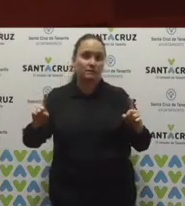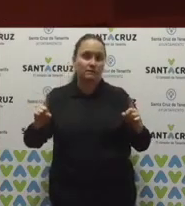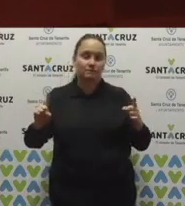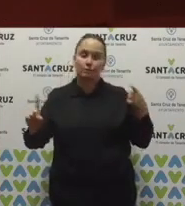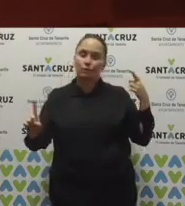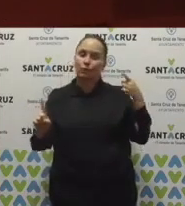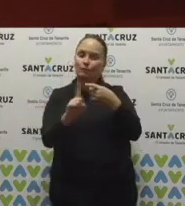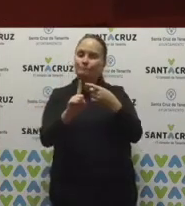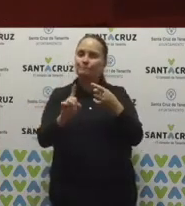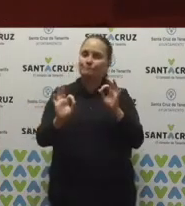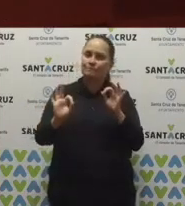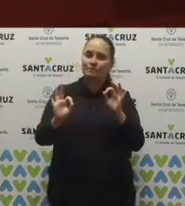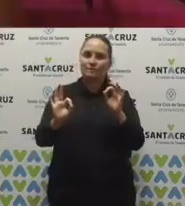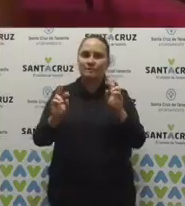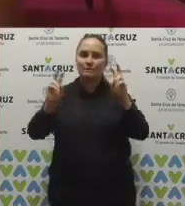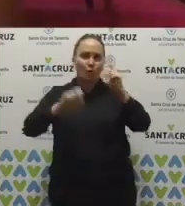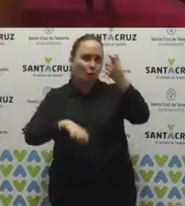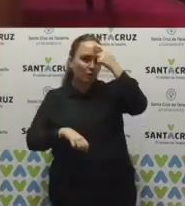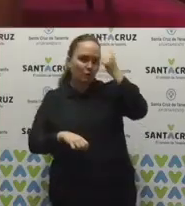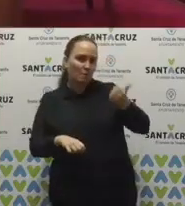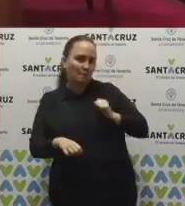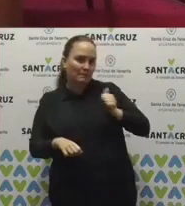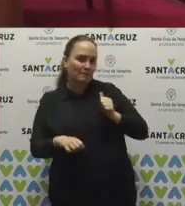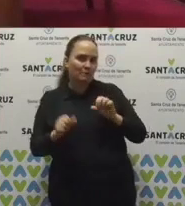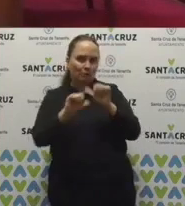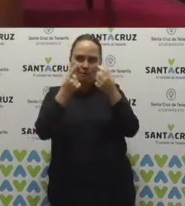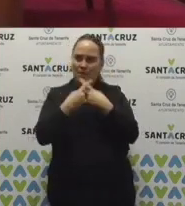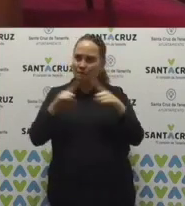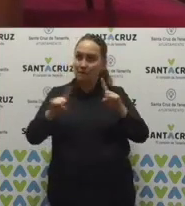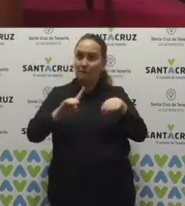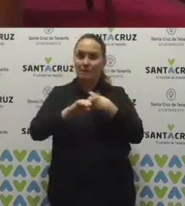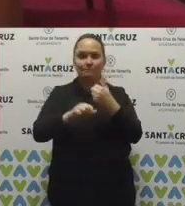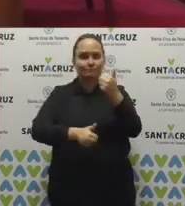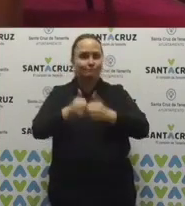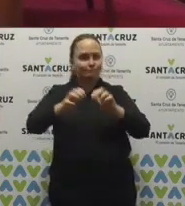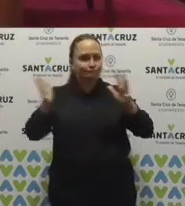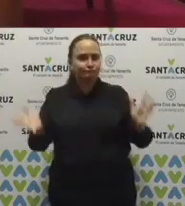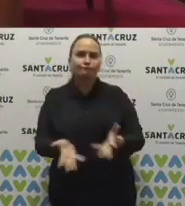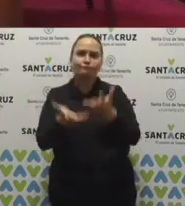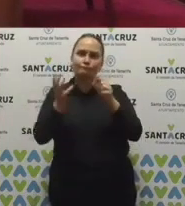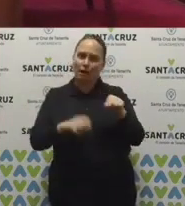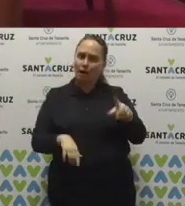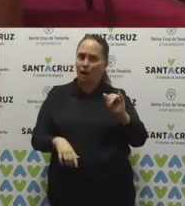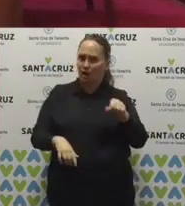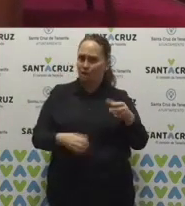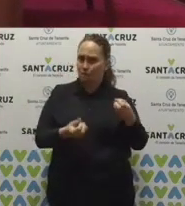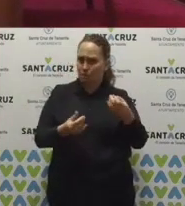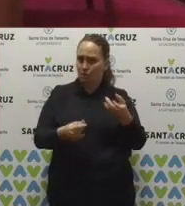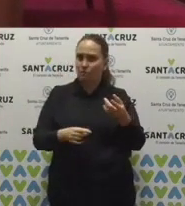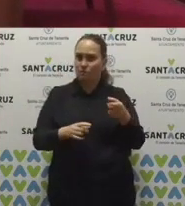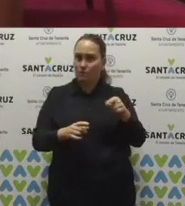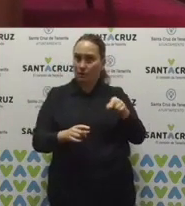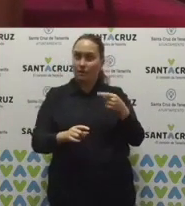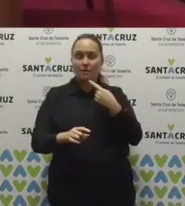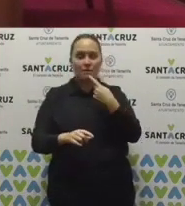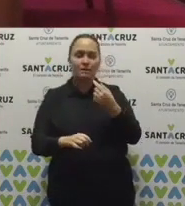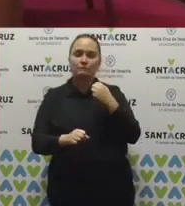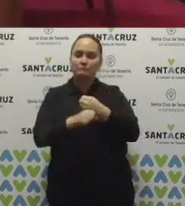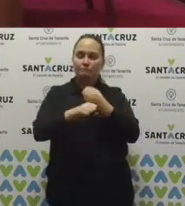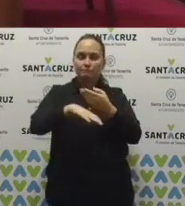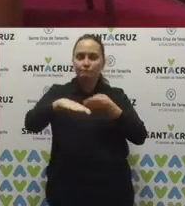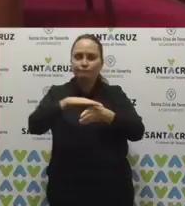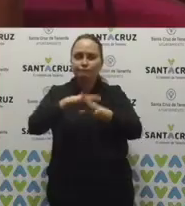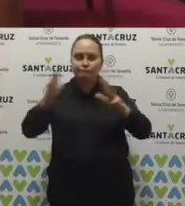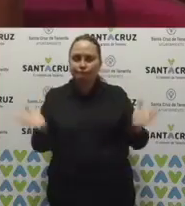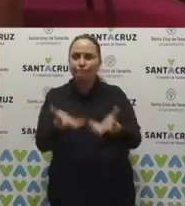aprovechamiento e impulsar las licitaciones dar la importancia intentar generar el empleo a través de áreas del ayuntamiento